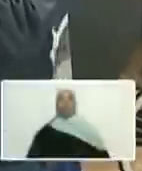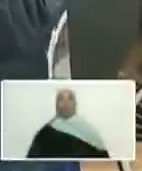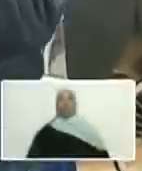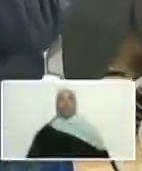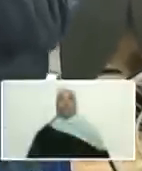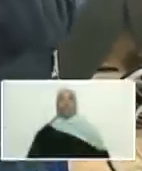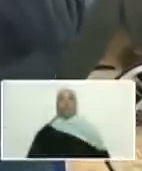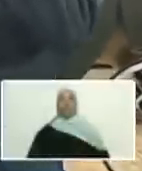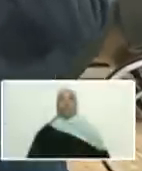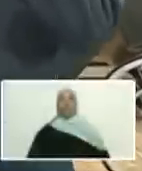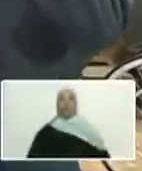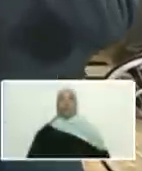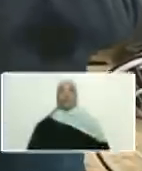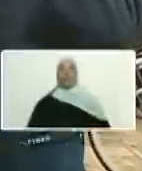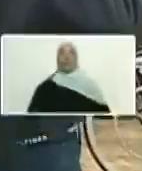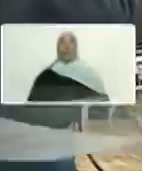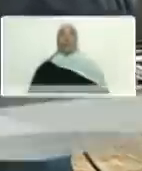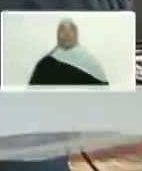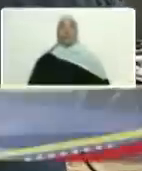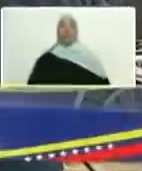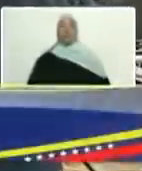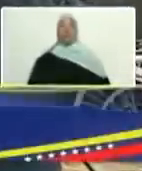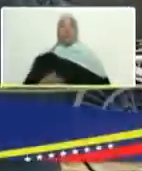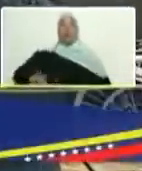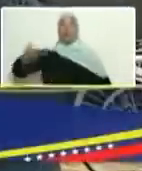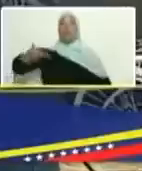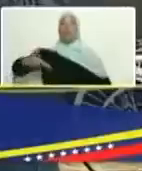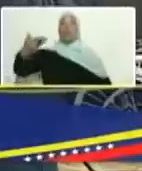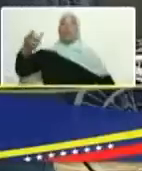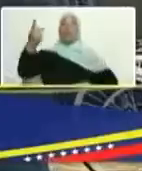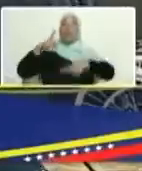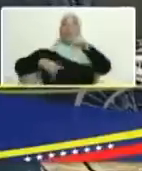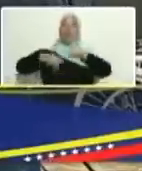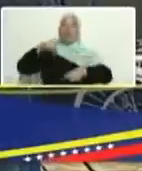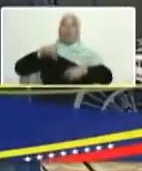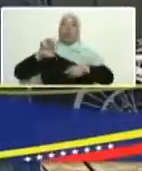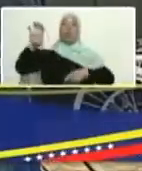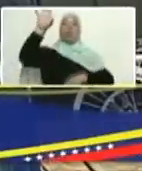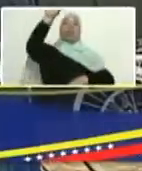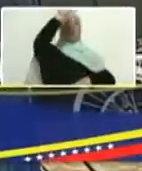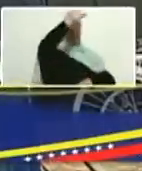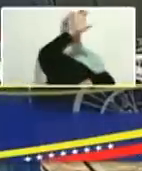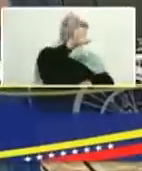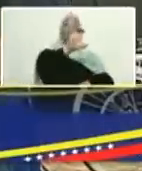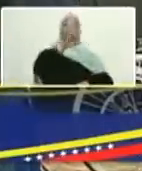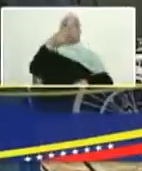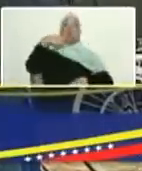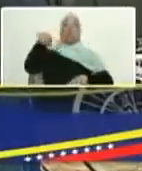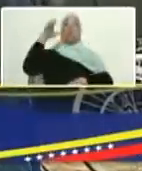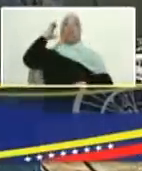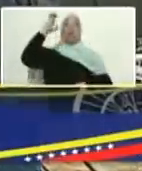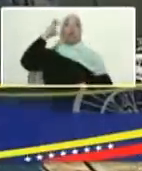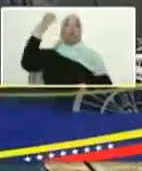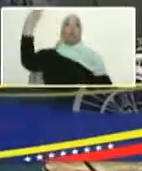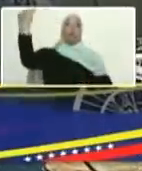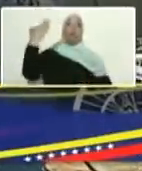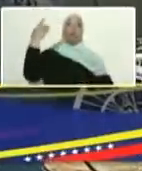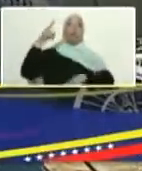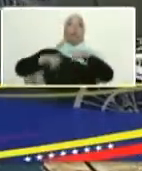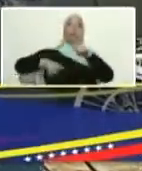tanto a materia prima que nosotros importábamos y traíamos de Europa, de